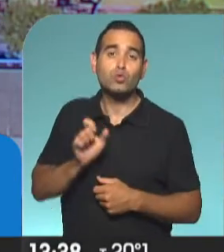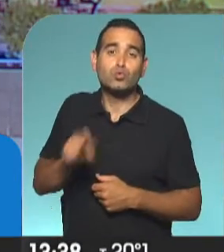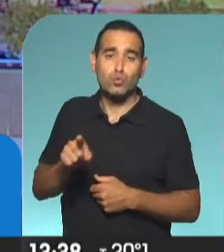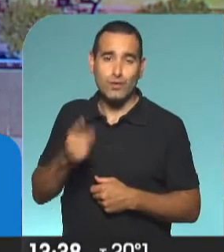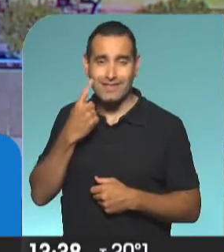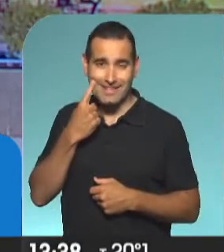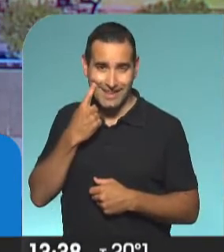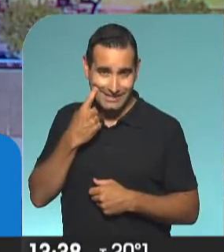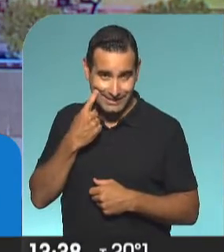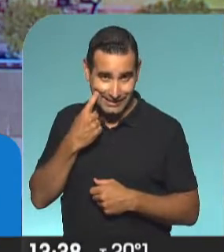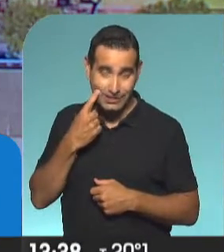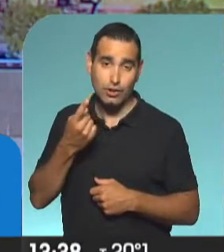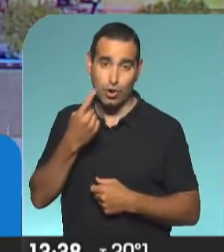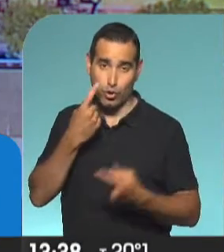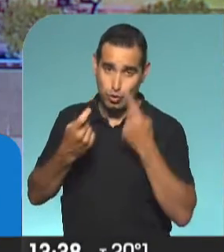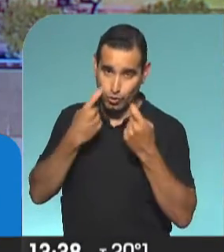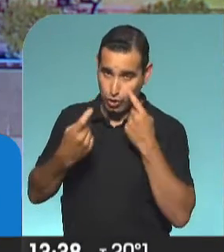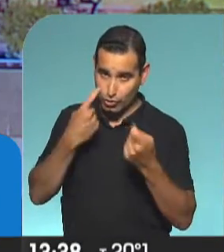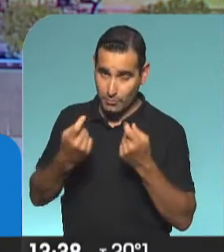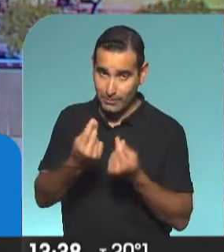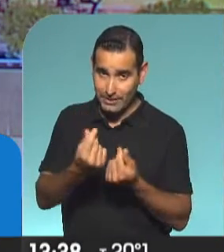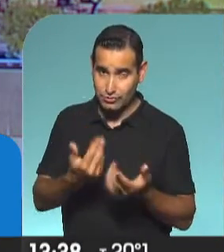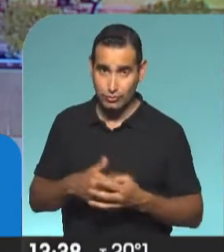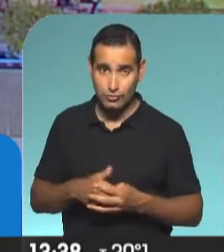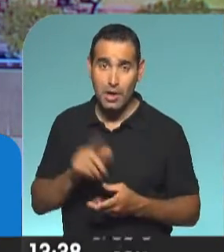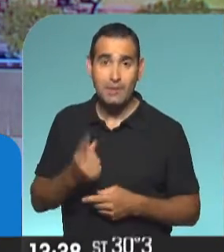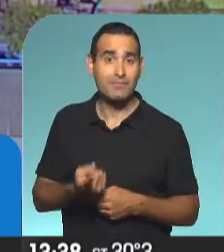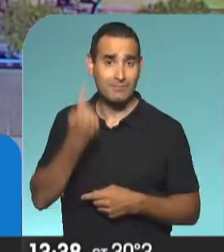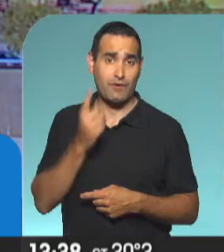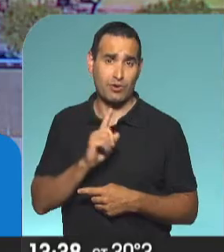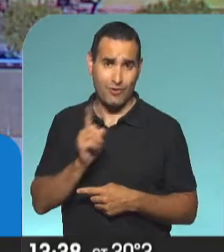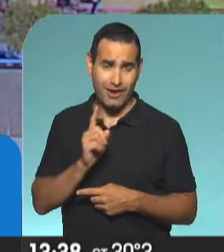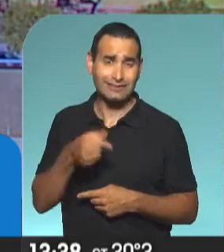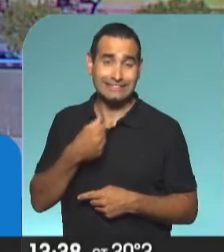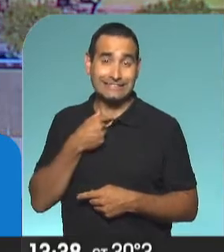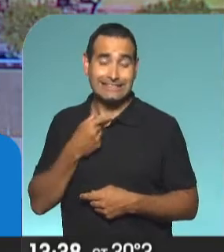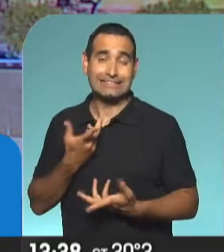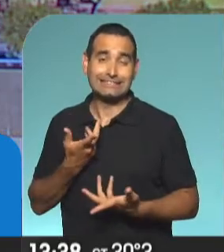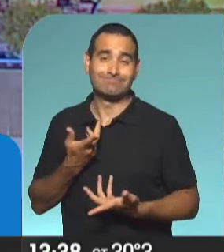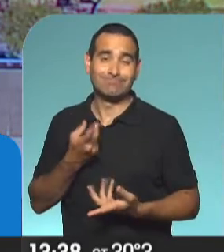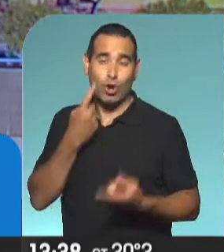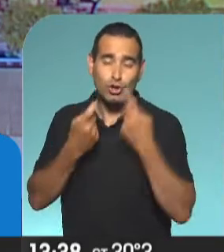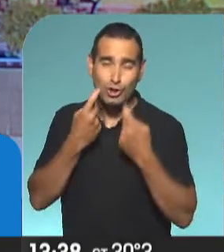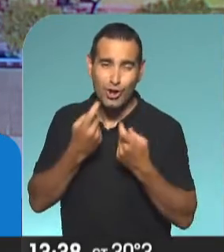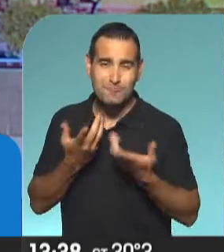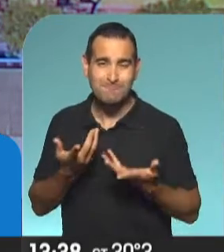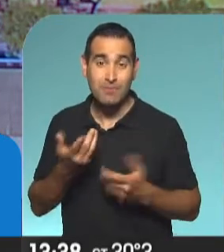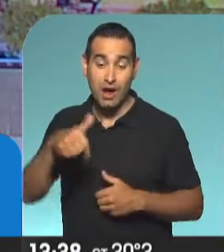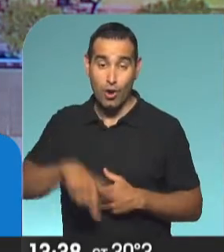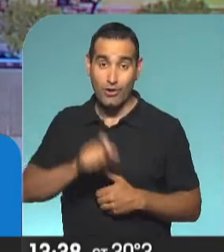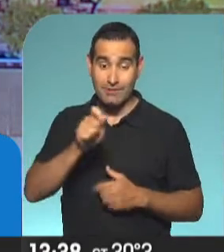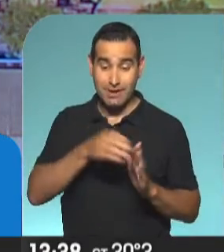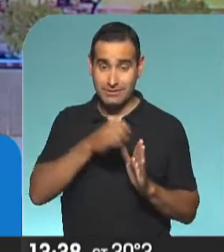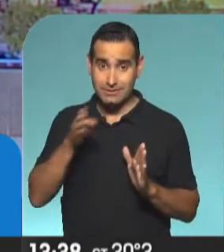en el control de precios que es algo que es no es la primera vez que se intenta no imponer pero me parece que en este mes en